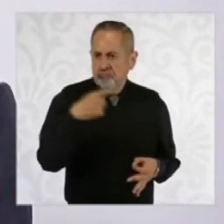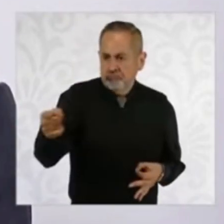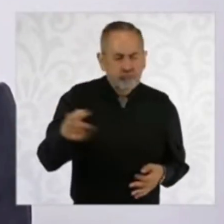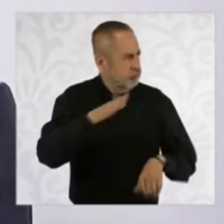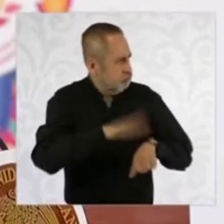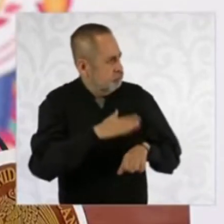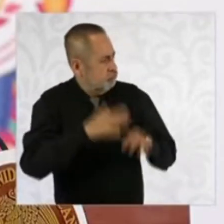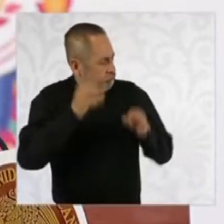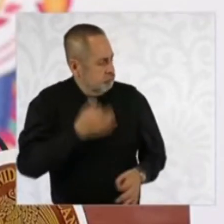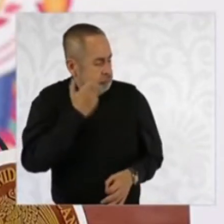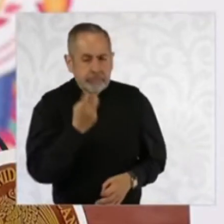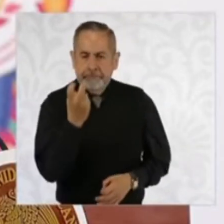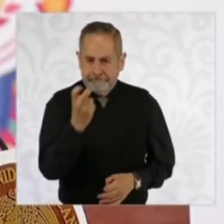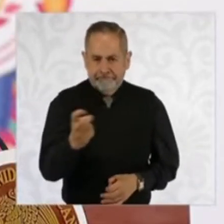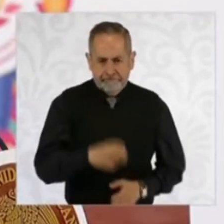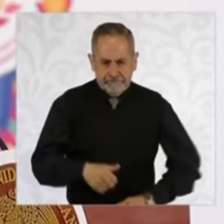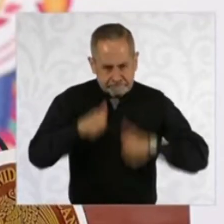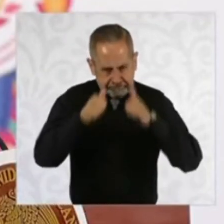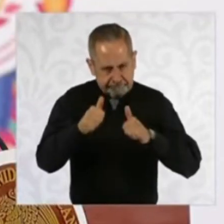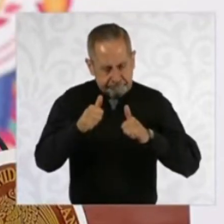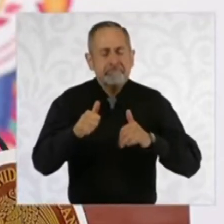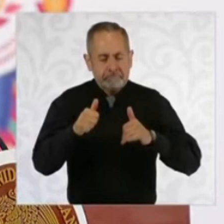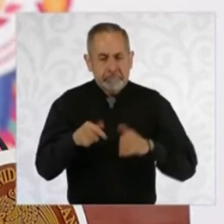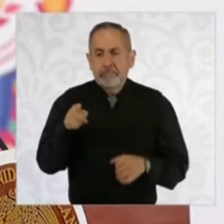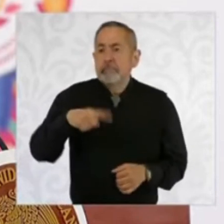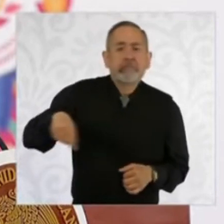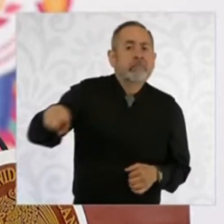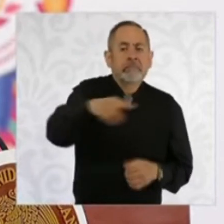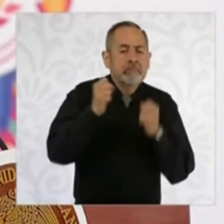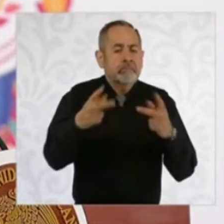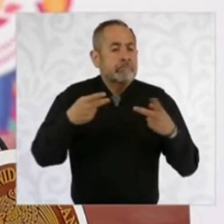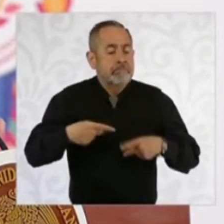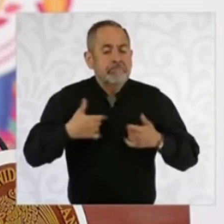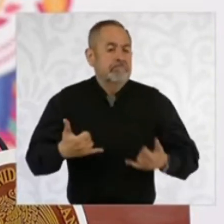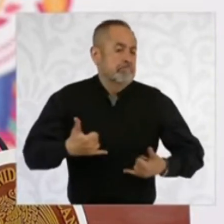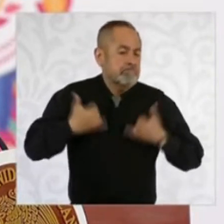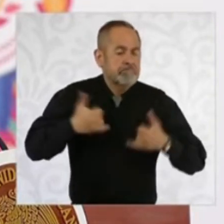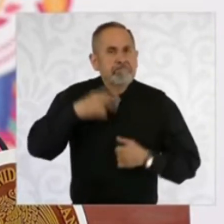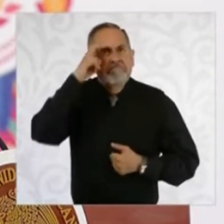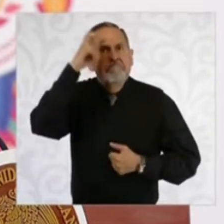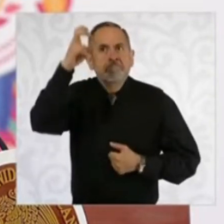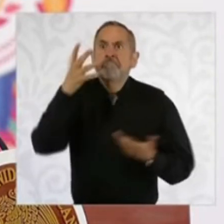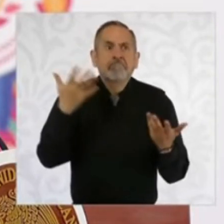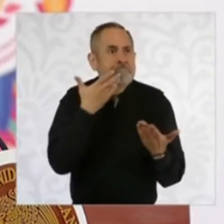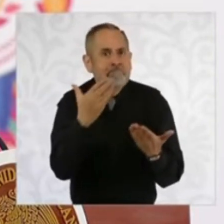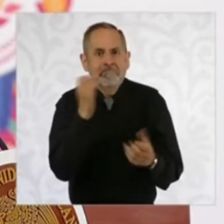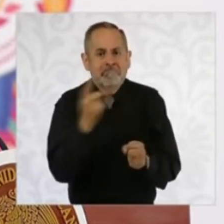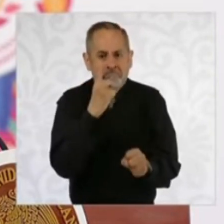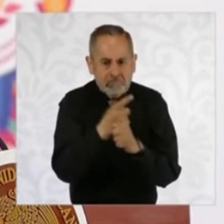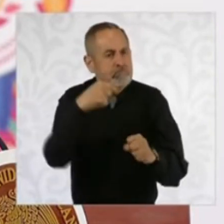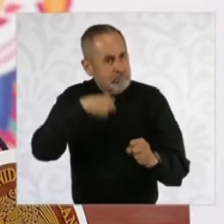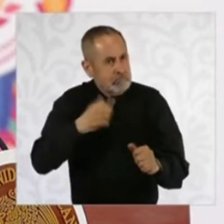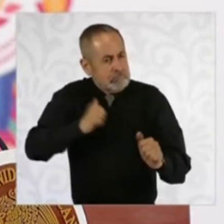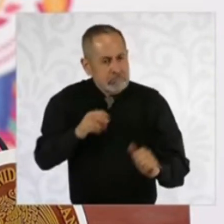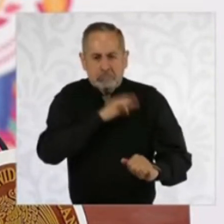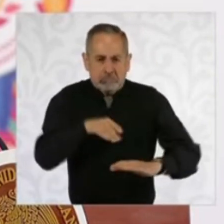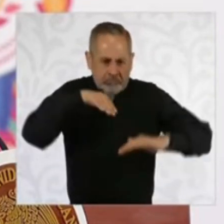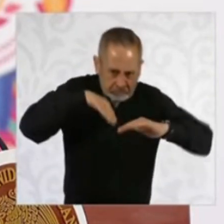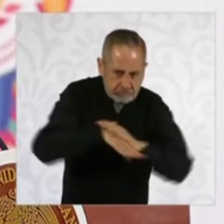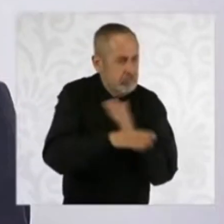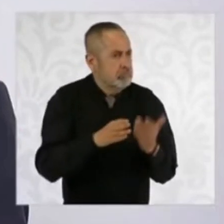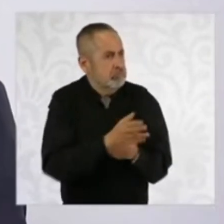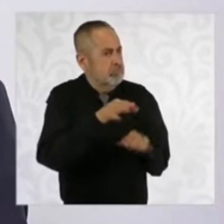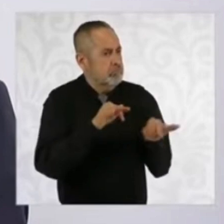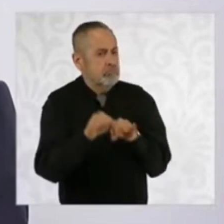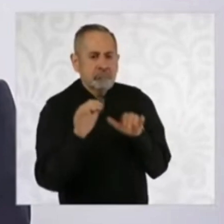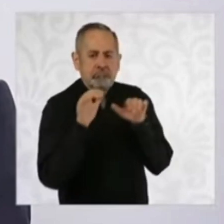pueblo de México, sino hacer realidad los sueños de muchas y muchos jóvenes que sin esta oportunidad no hubieran tenido la posibilidad de